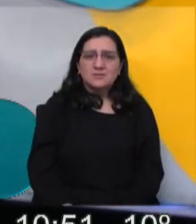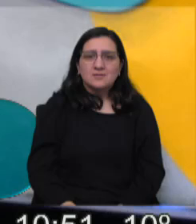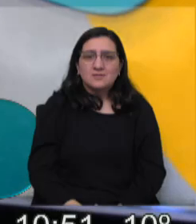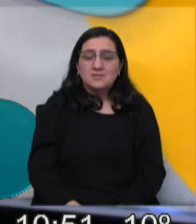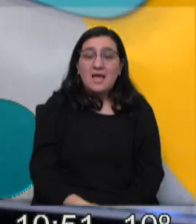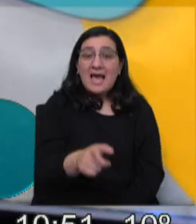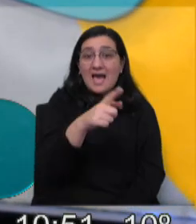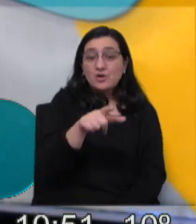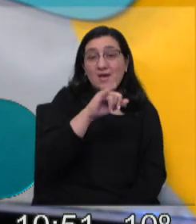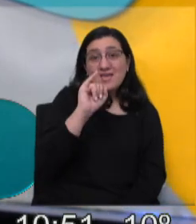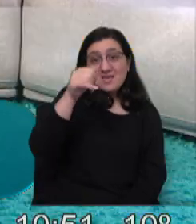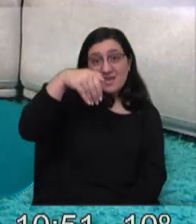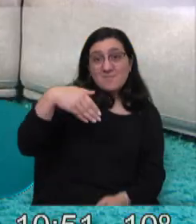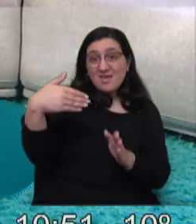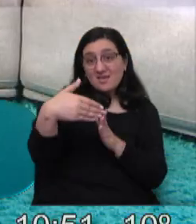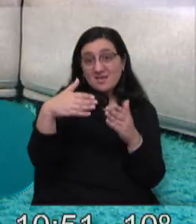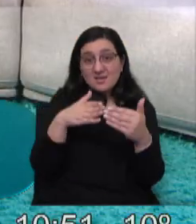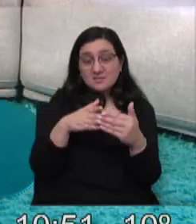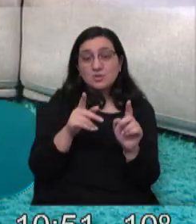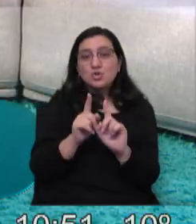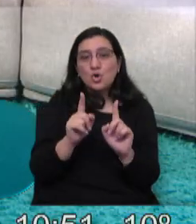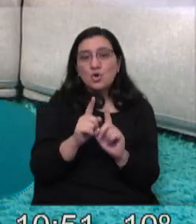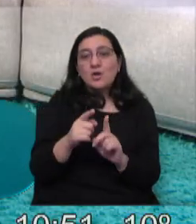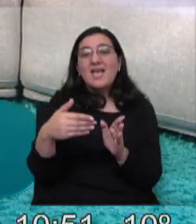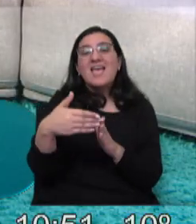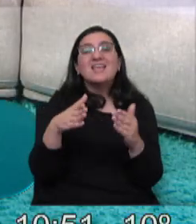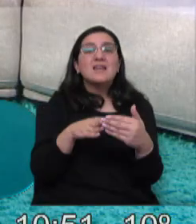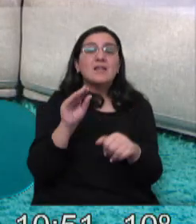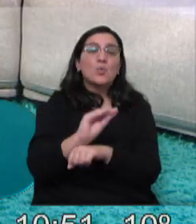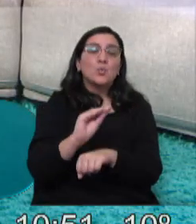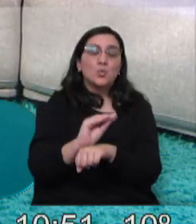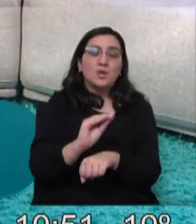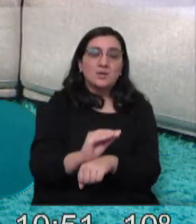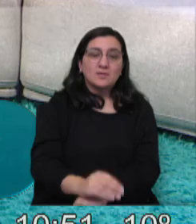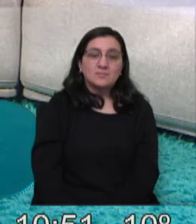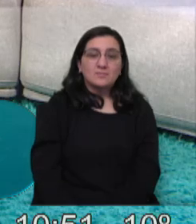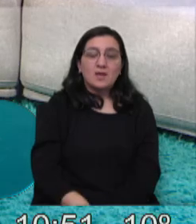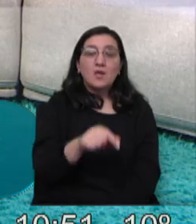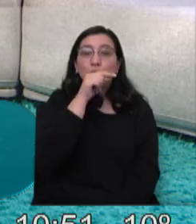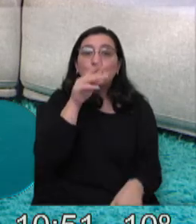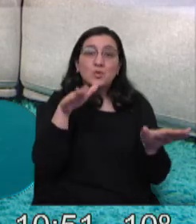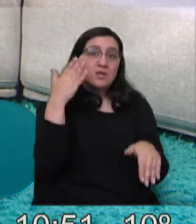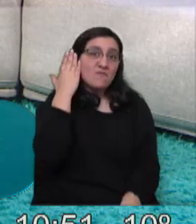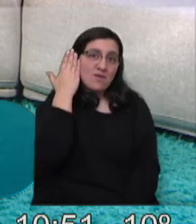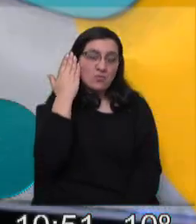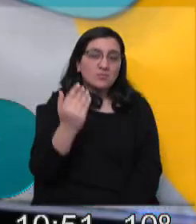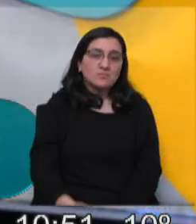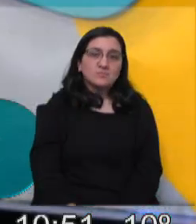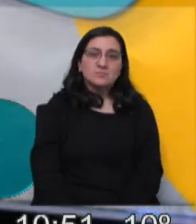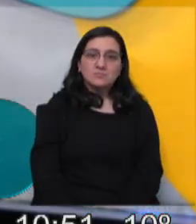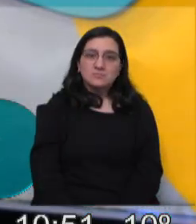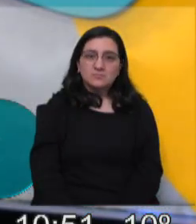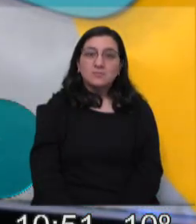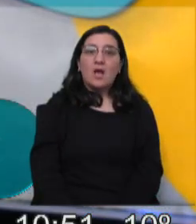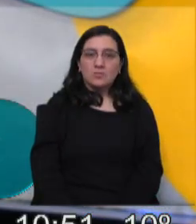Arroba IM Esquinas, ¿es? No, es Esquinas de la Cultura. Esquinas de en la Twitter. Cultura. En Twitter y en Facebook. Ah.